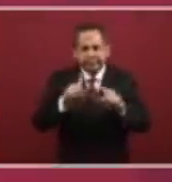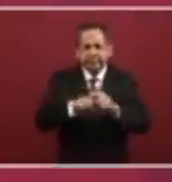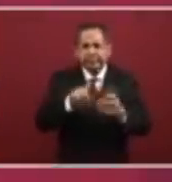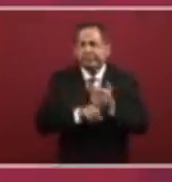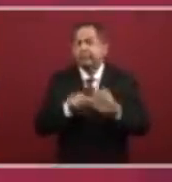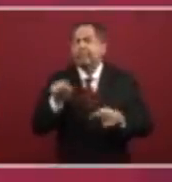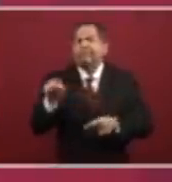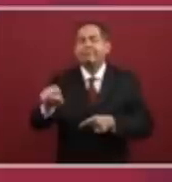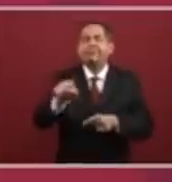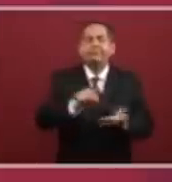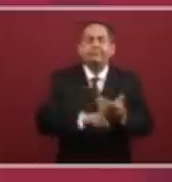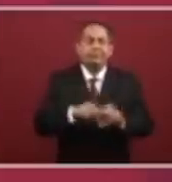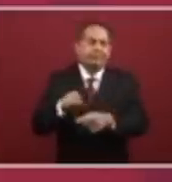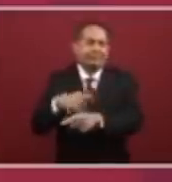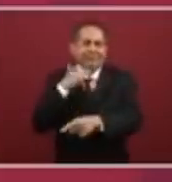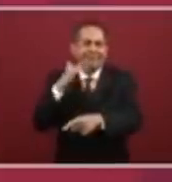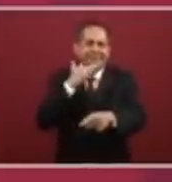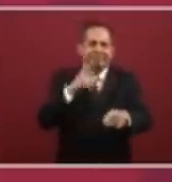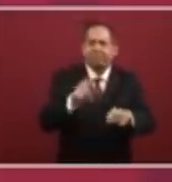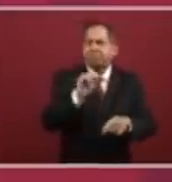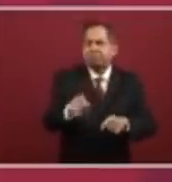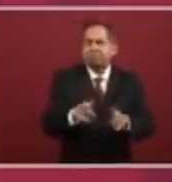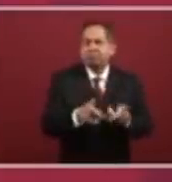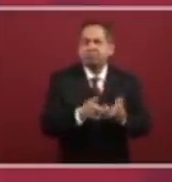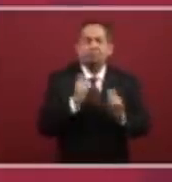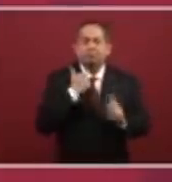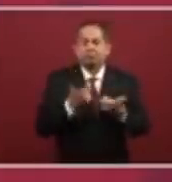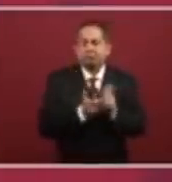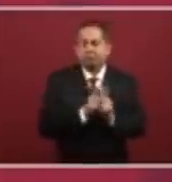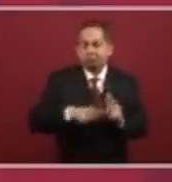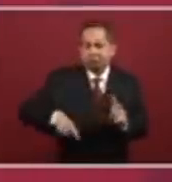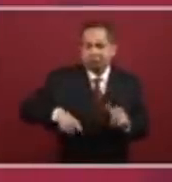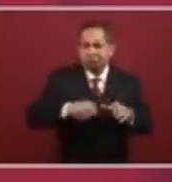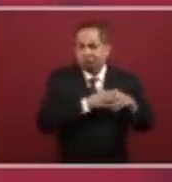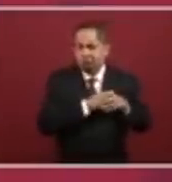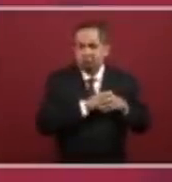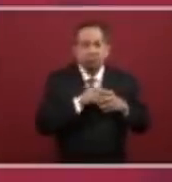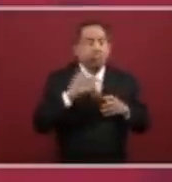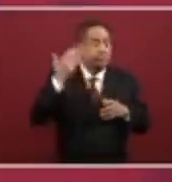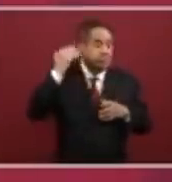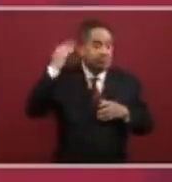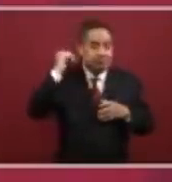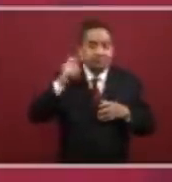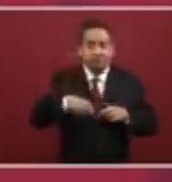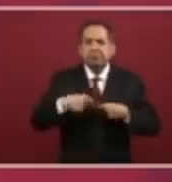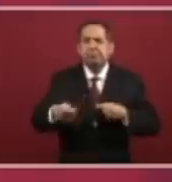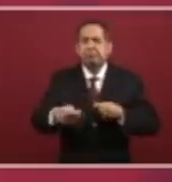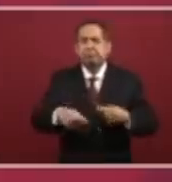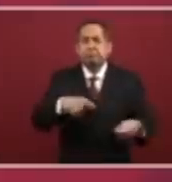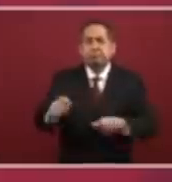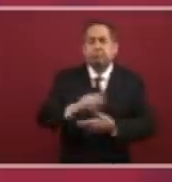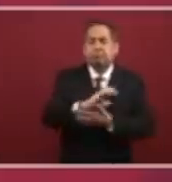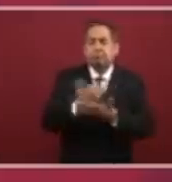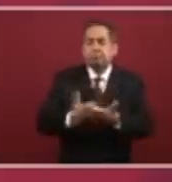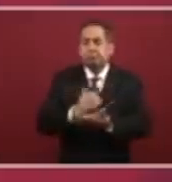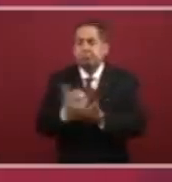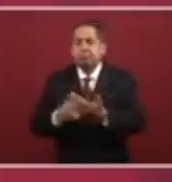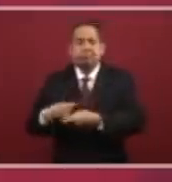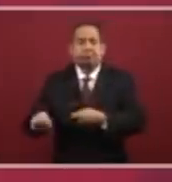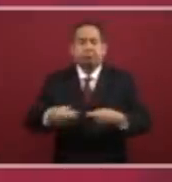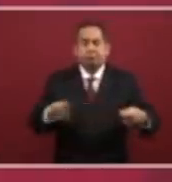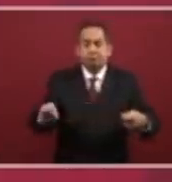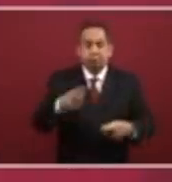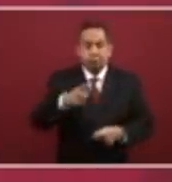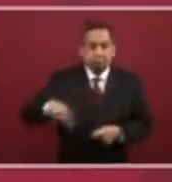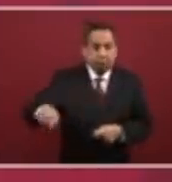corrupción que imperó tuvo que ver con dar contratos a gente que